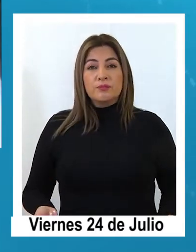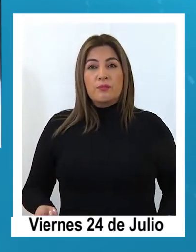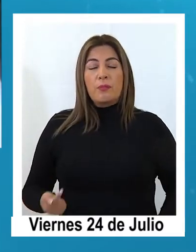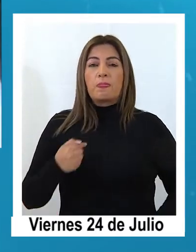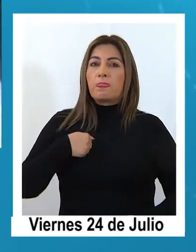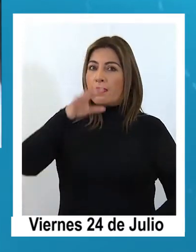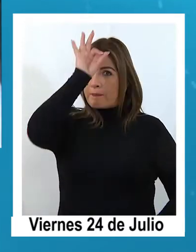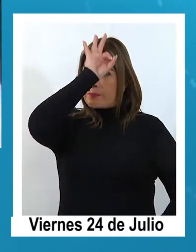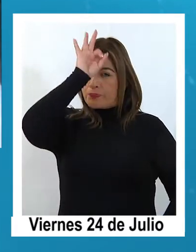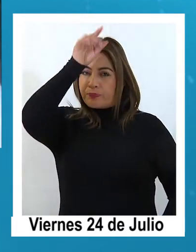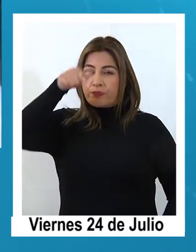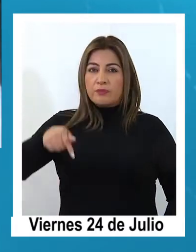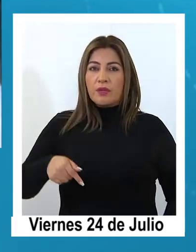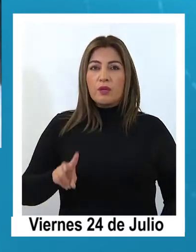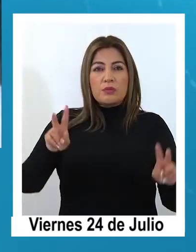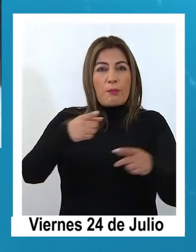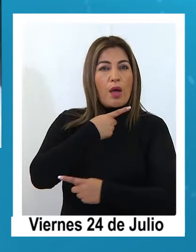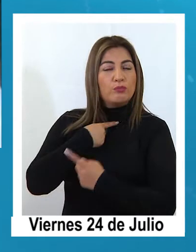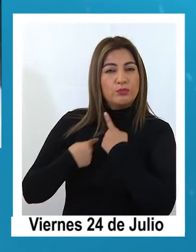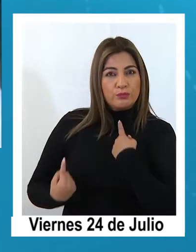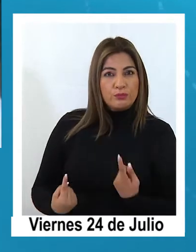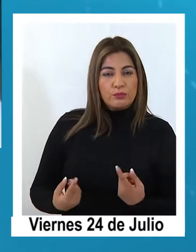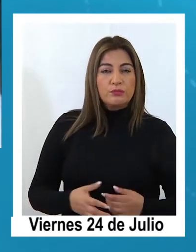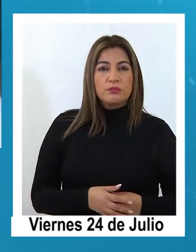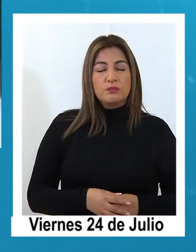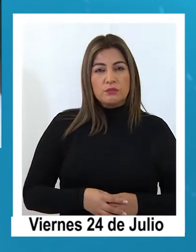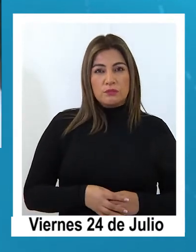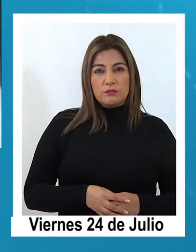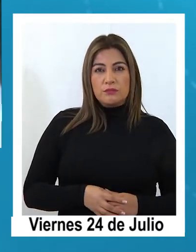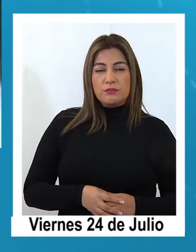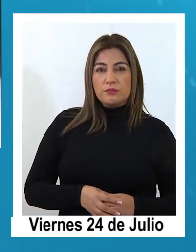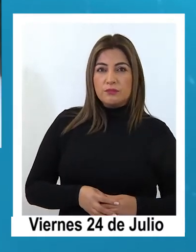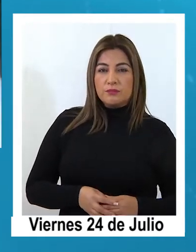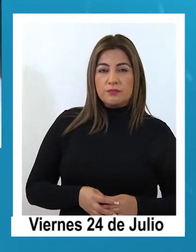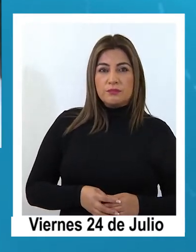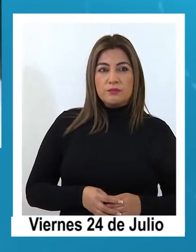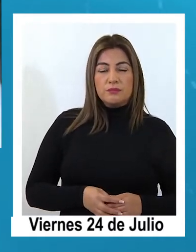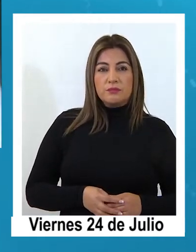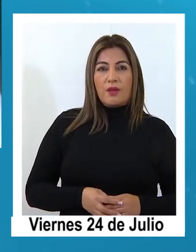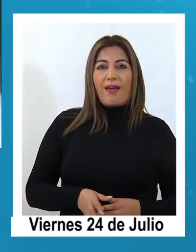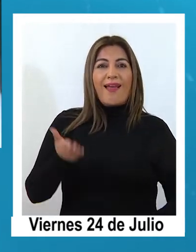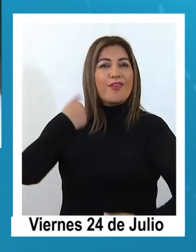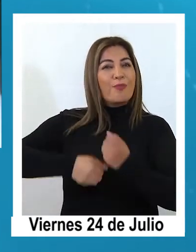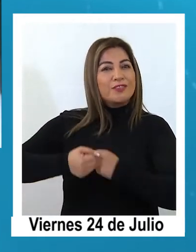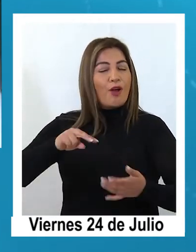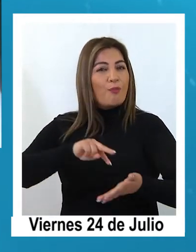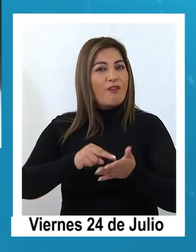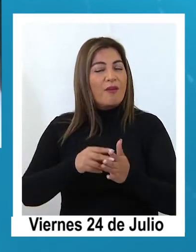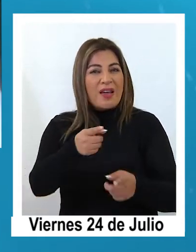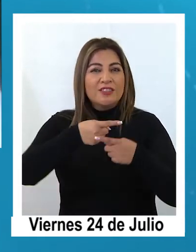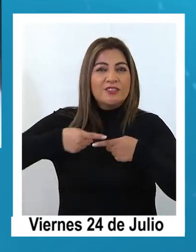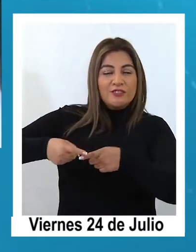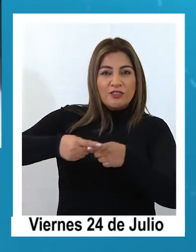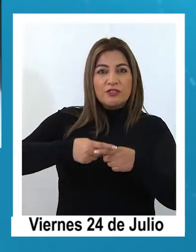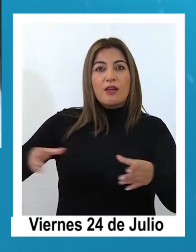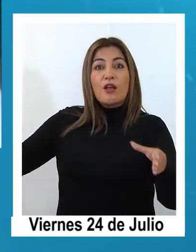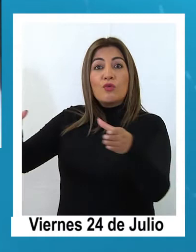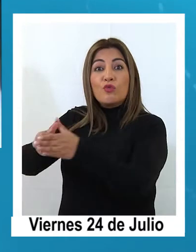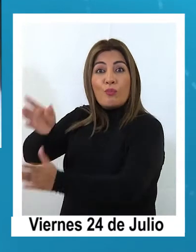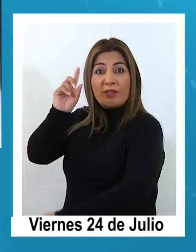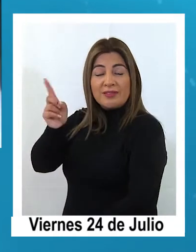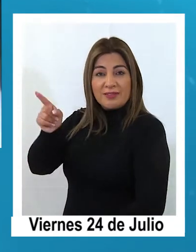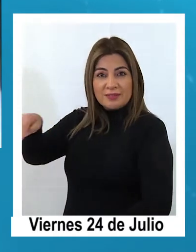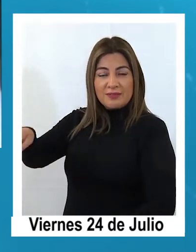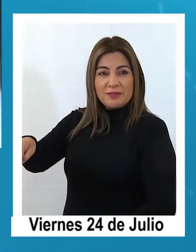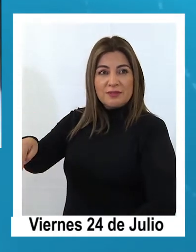y lo que a mí me parece que es muy interesante, y se vio algo en el estallido social, es como la derecha